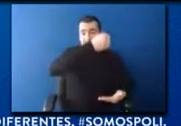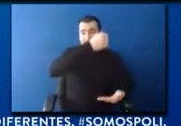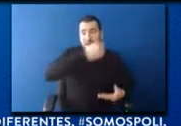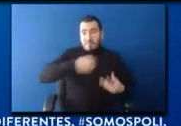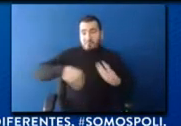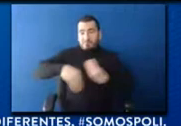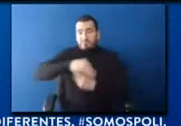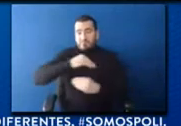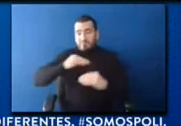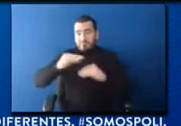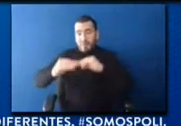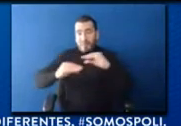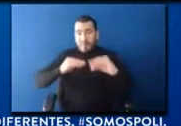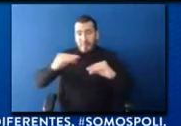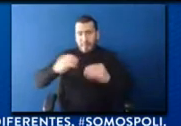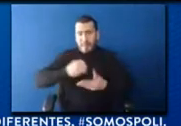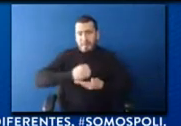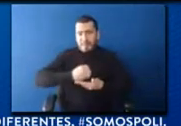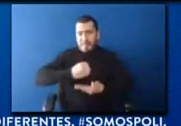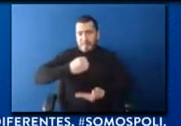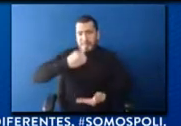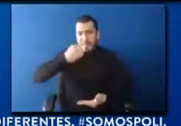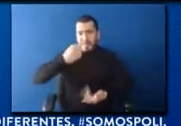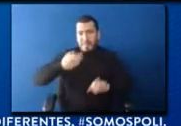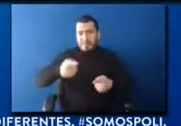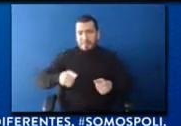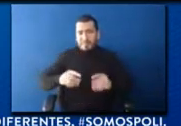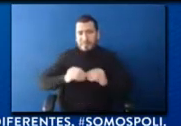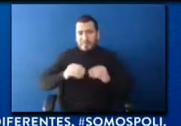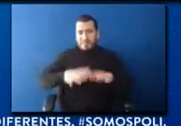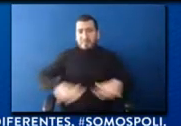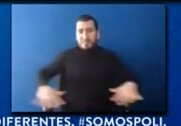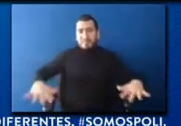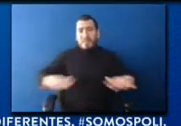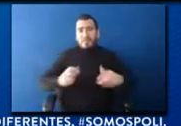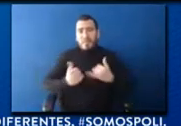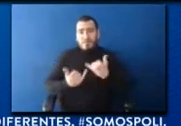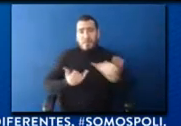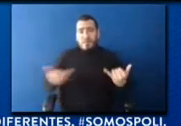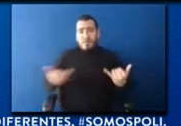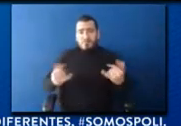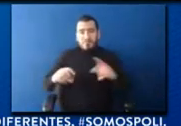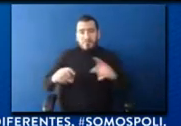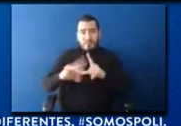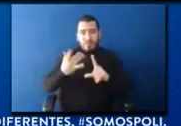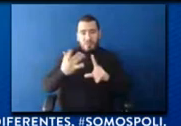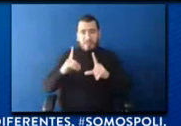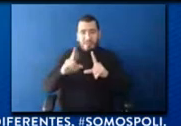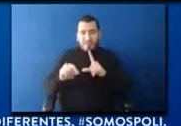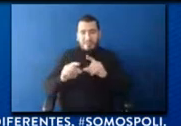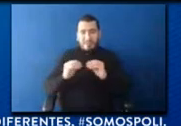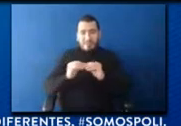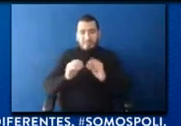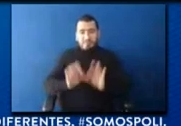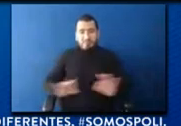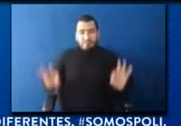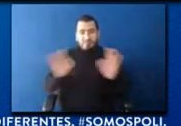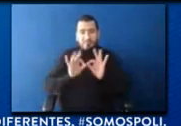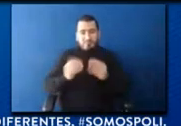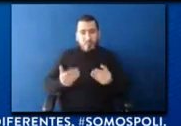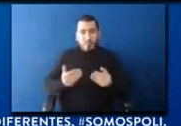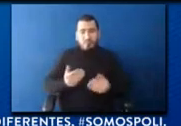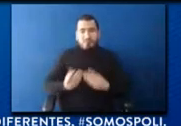financiero disparada. En ambiente no presente, transacciones digitales. Aquí hay unos indicadores que nos ayudan a